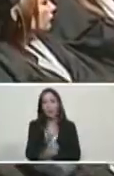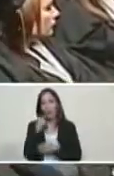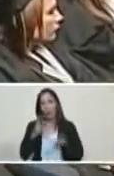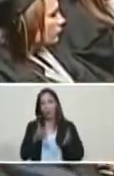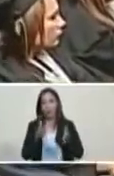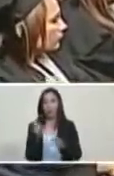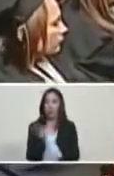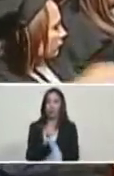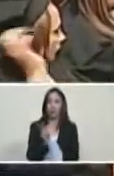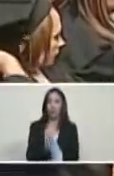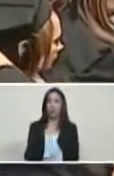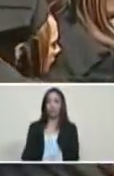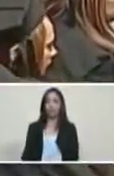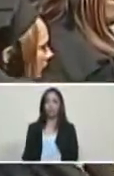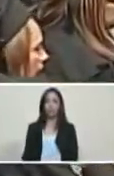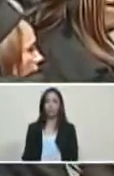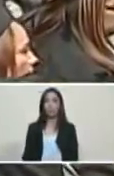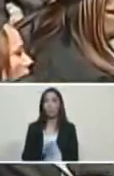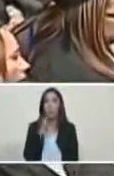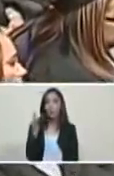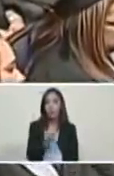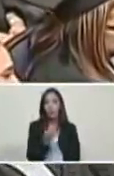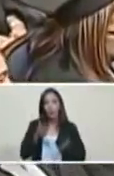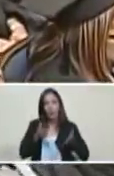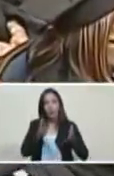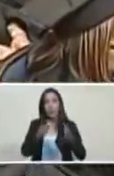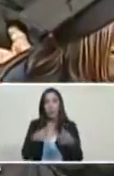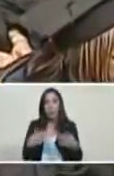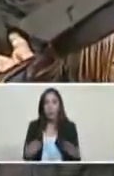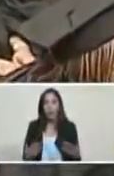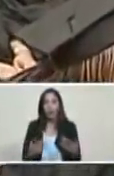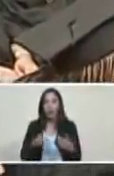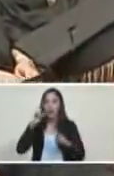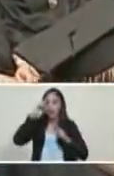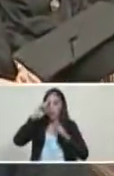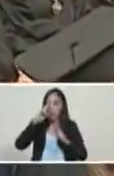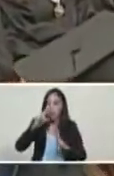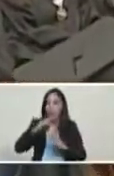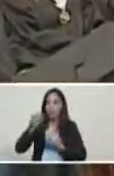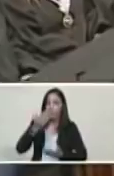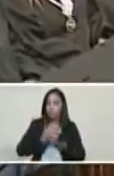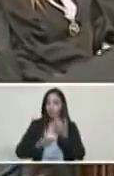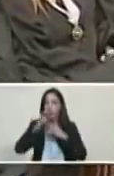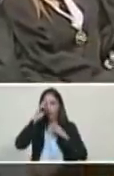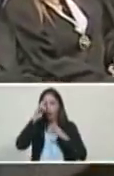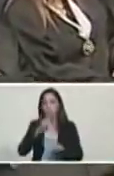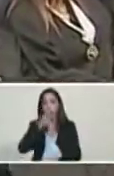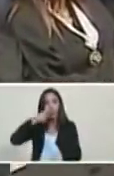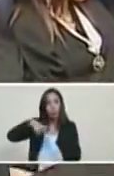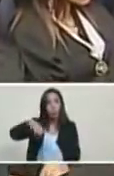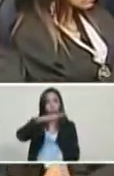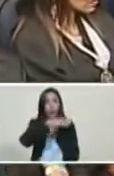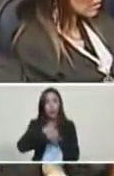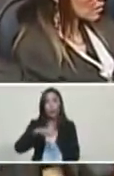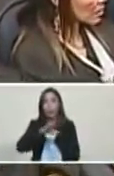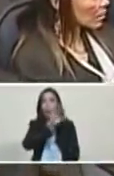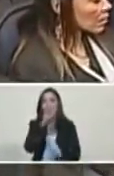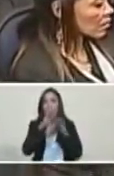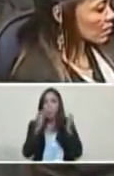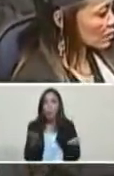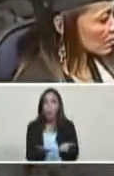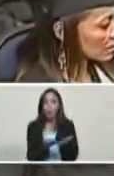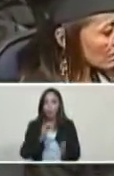humanidad. El camino de la humanidad es respetar a los pueblos del mundo, a su